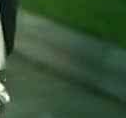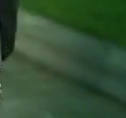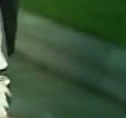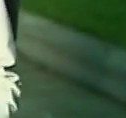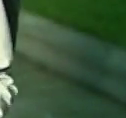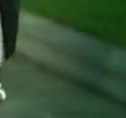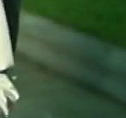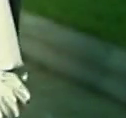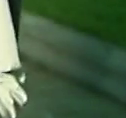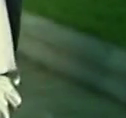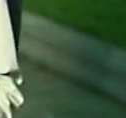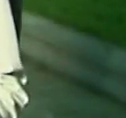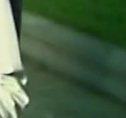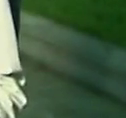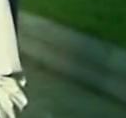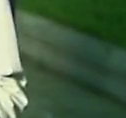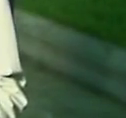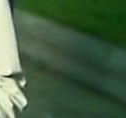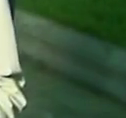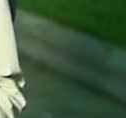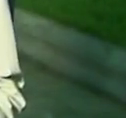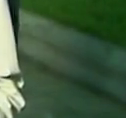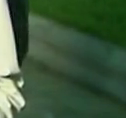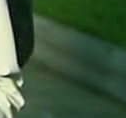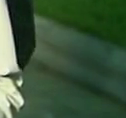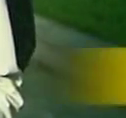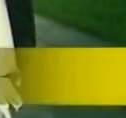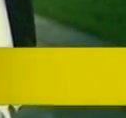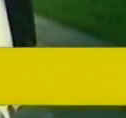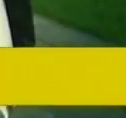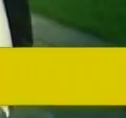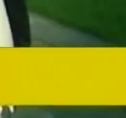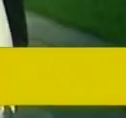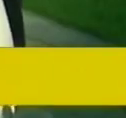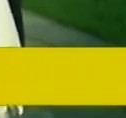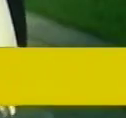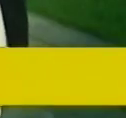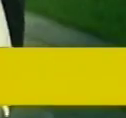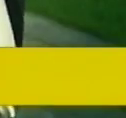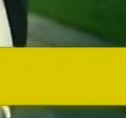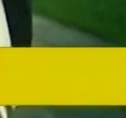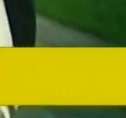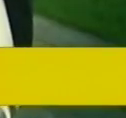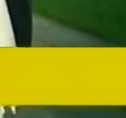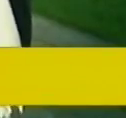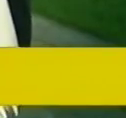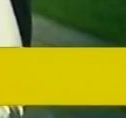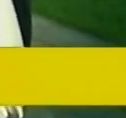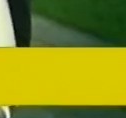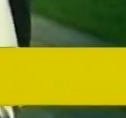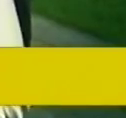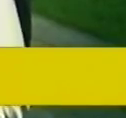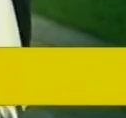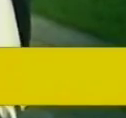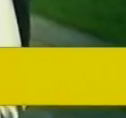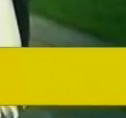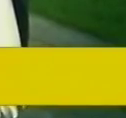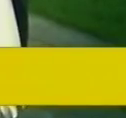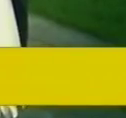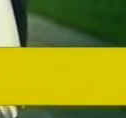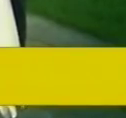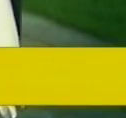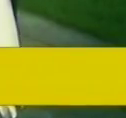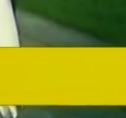Efectivamente nos encontramos en las instalaciones del Palacio Federal Legislativo, donde pues se acaba de dar de por finalizada la